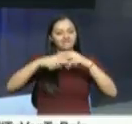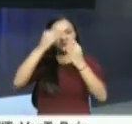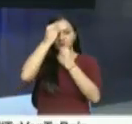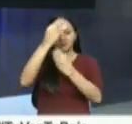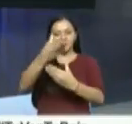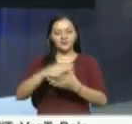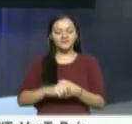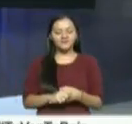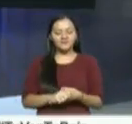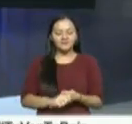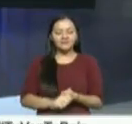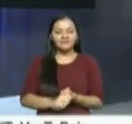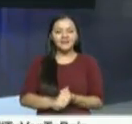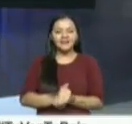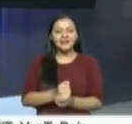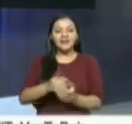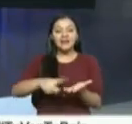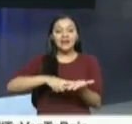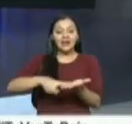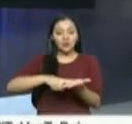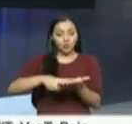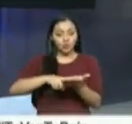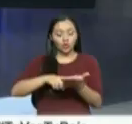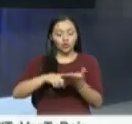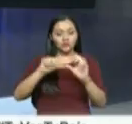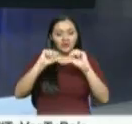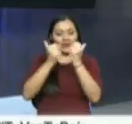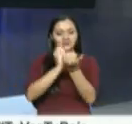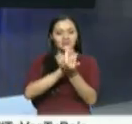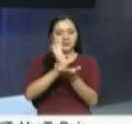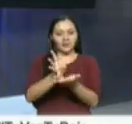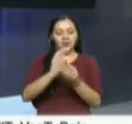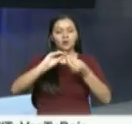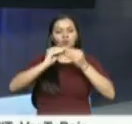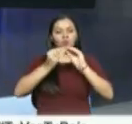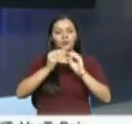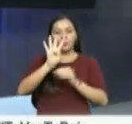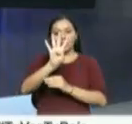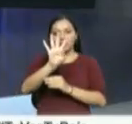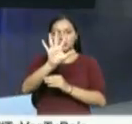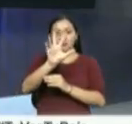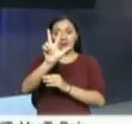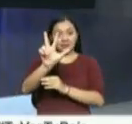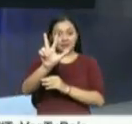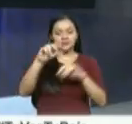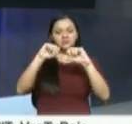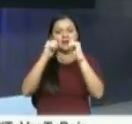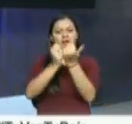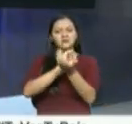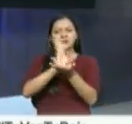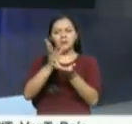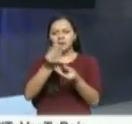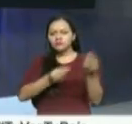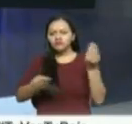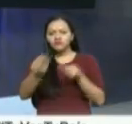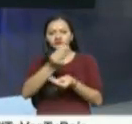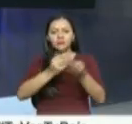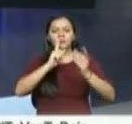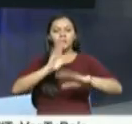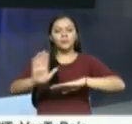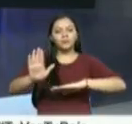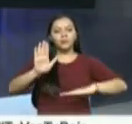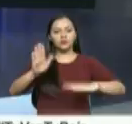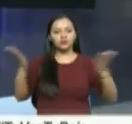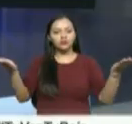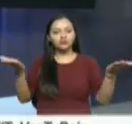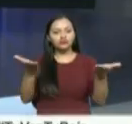información. Durante la sesión del Pleno número 453, la Asamblea Nacional posesionó al nuevo fiscal general del Estado, Carlos